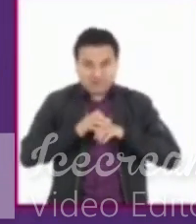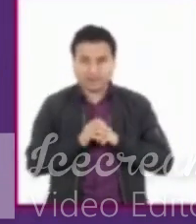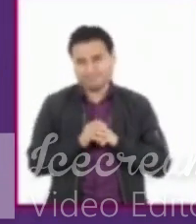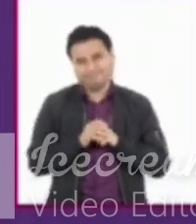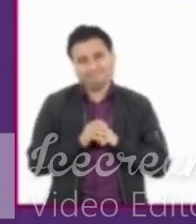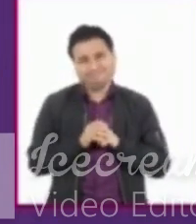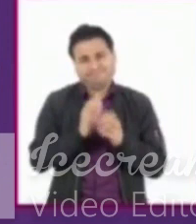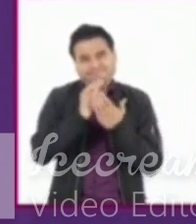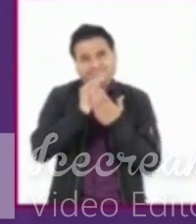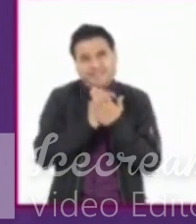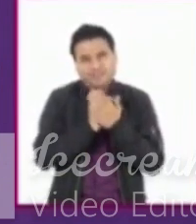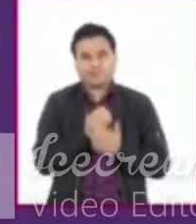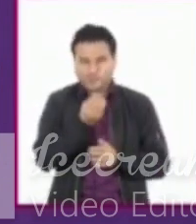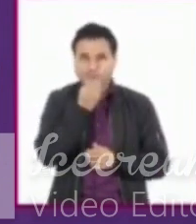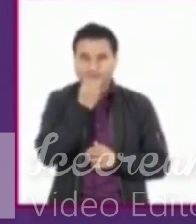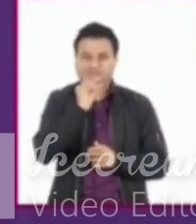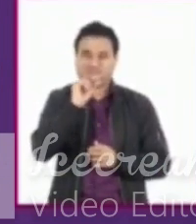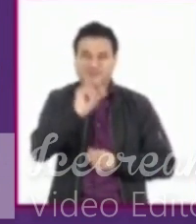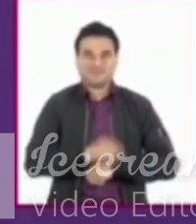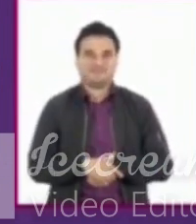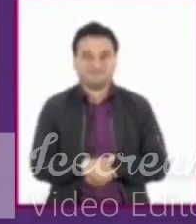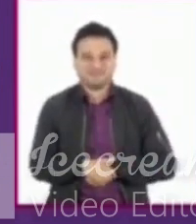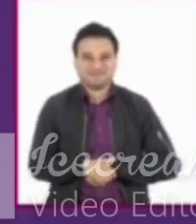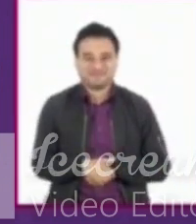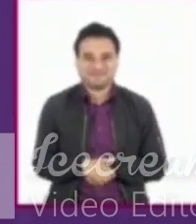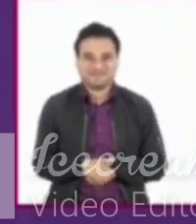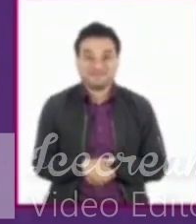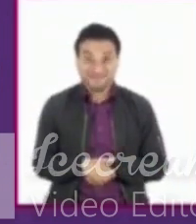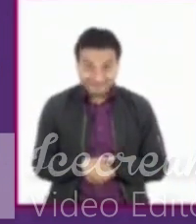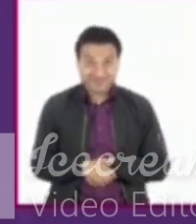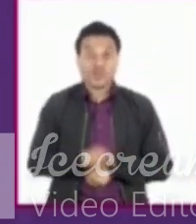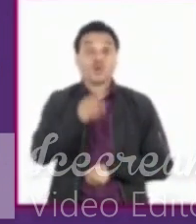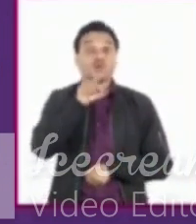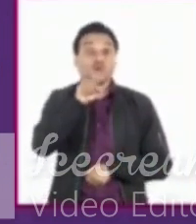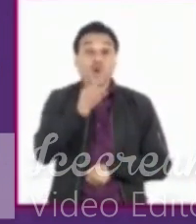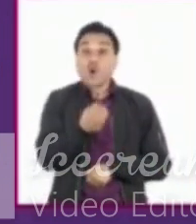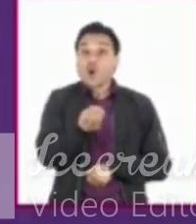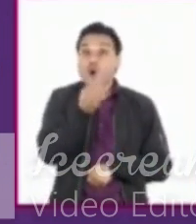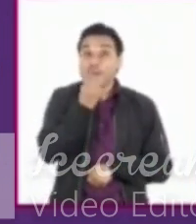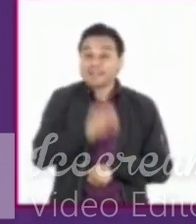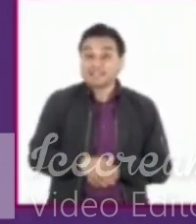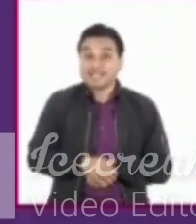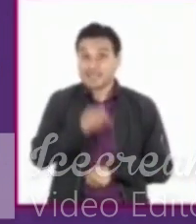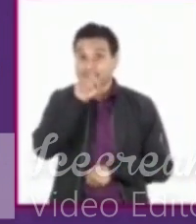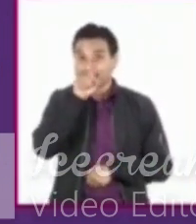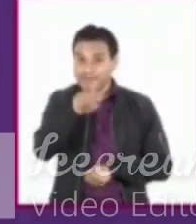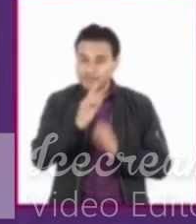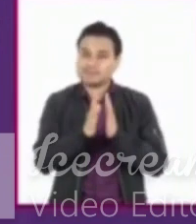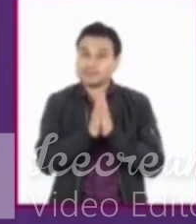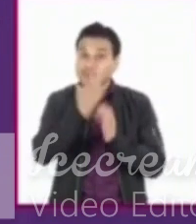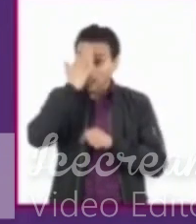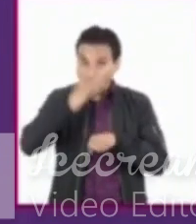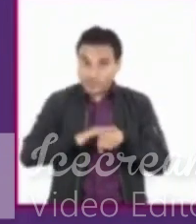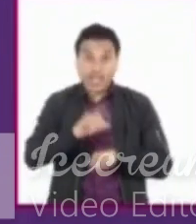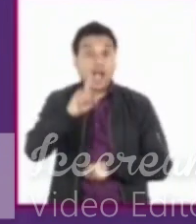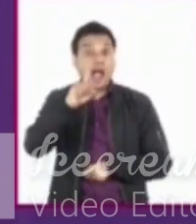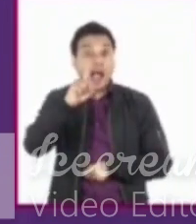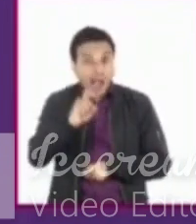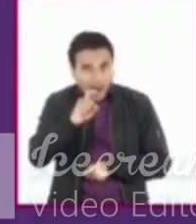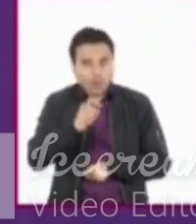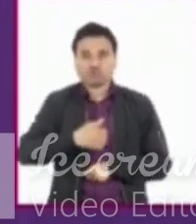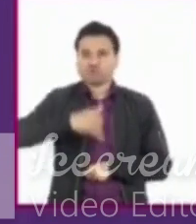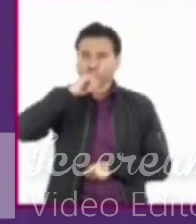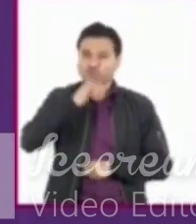físicas. Además de los alimentos que ingerimos, no hay que olvidar el consumo de agua durante todo el